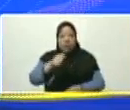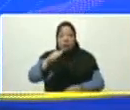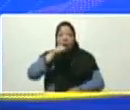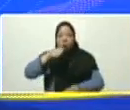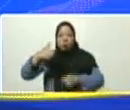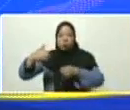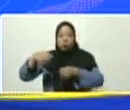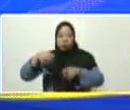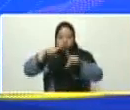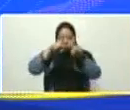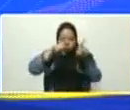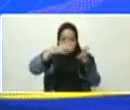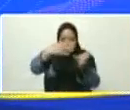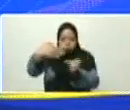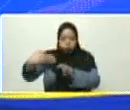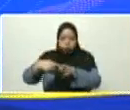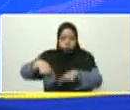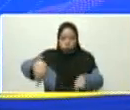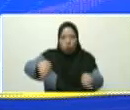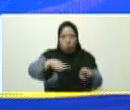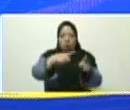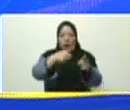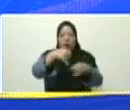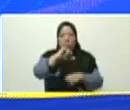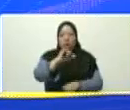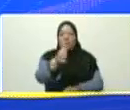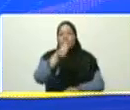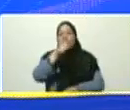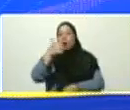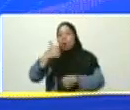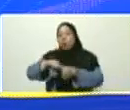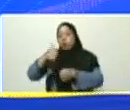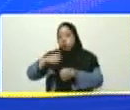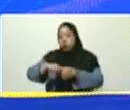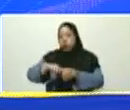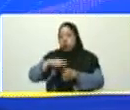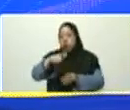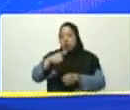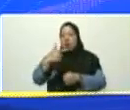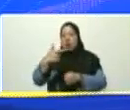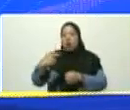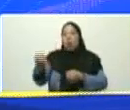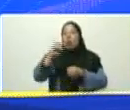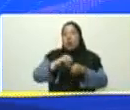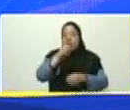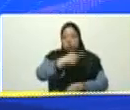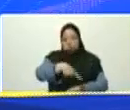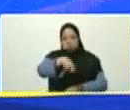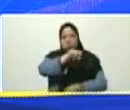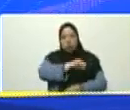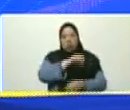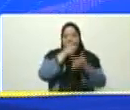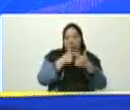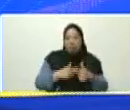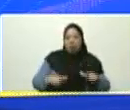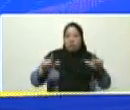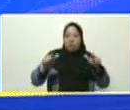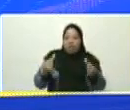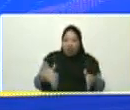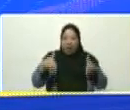el proceso de reconquista y de reversión de la independencia ya